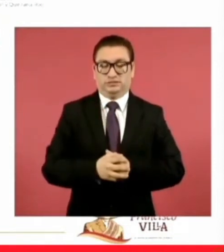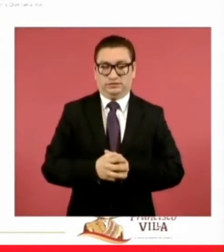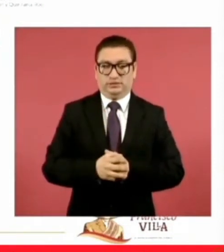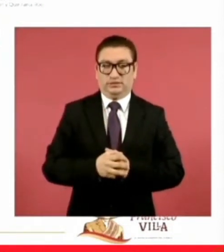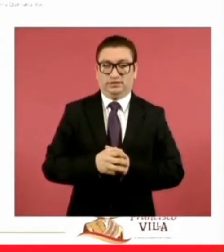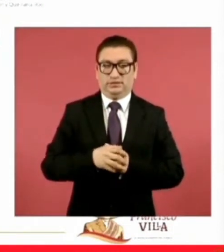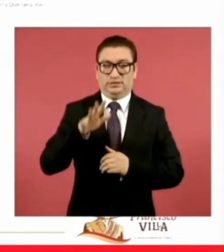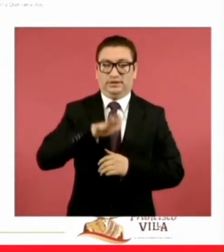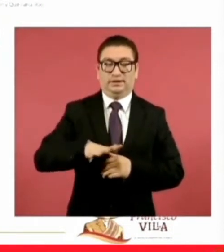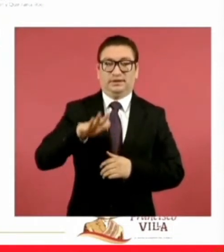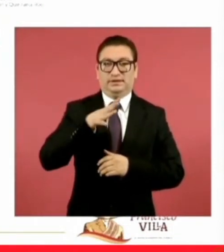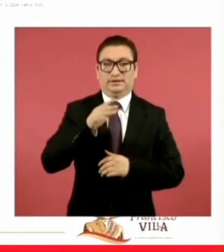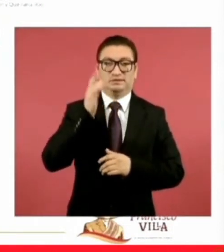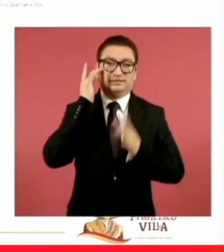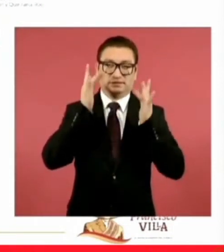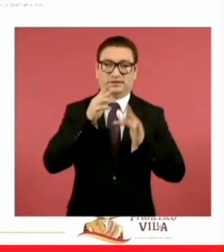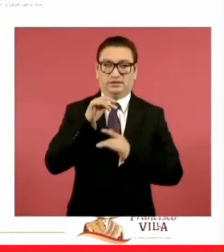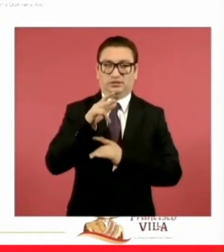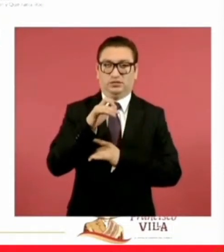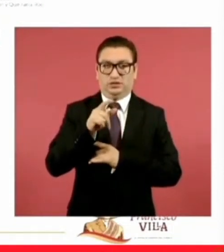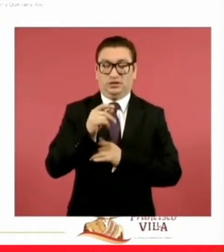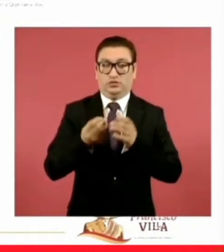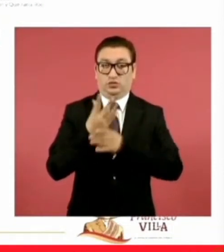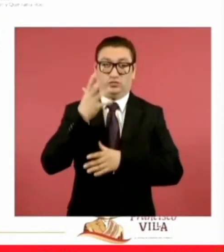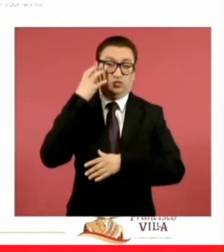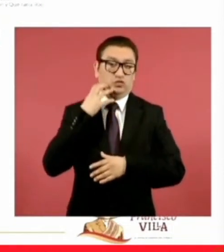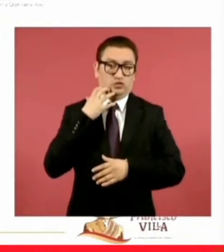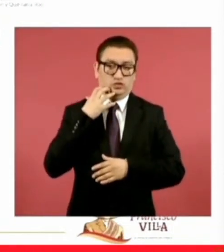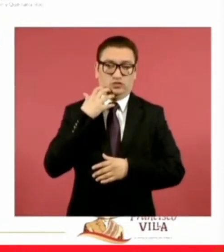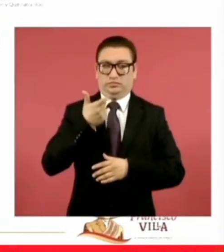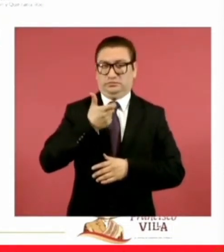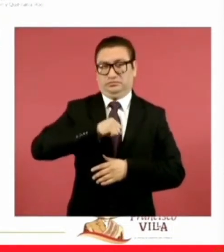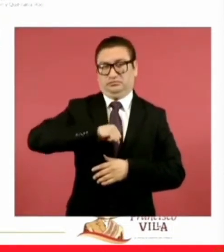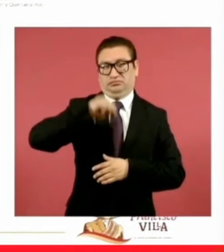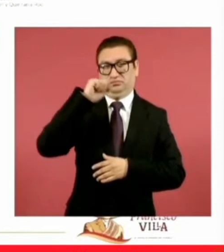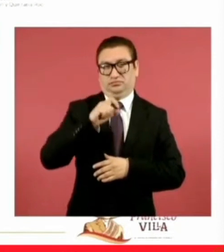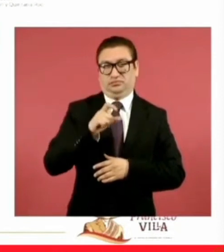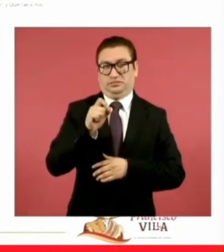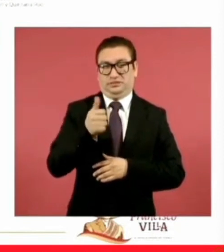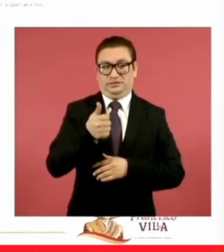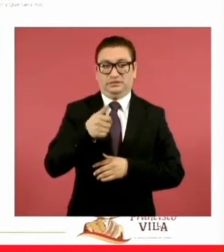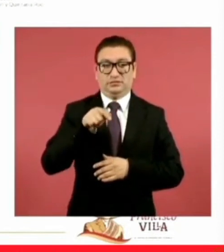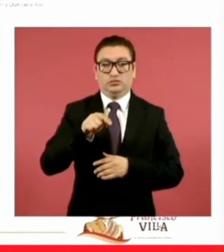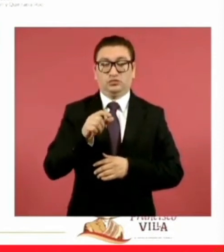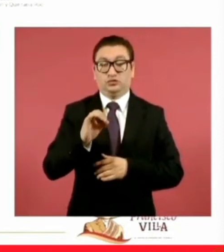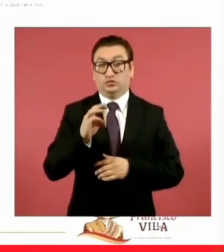San Nicolás de los Garza, una vez más en Nuevo León, ahora sí se pasaron con una ganancia de